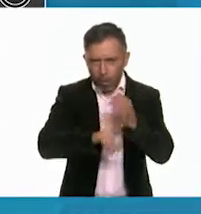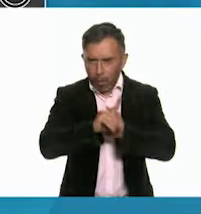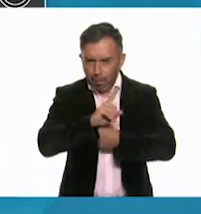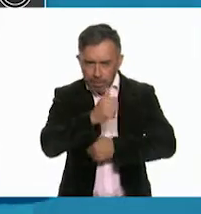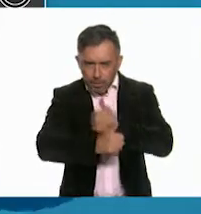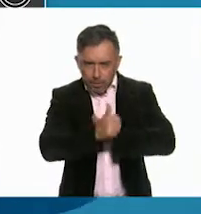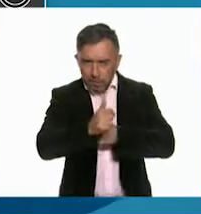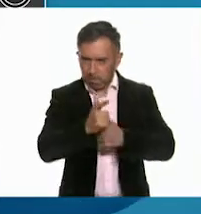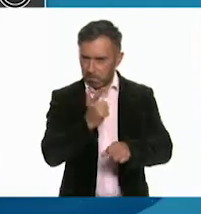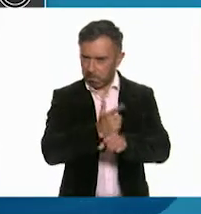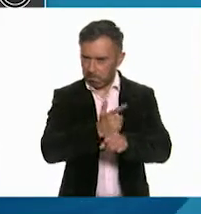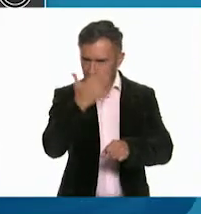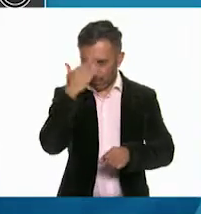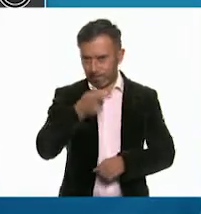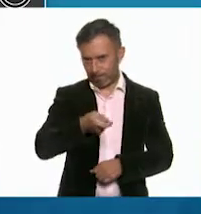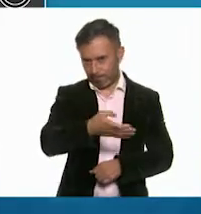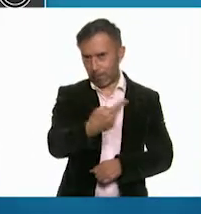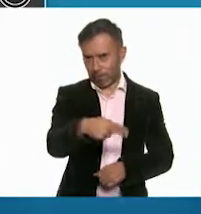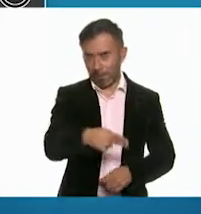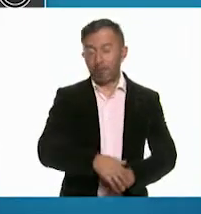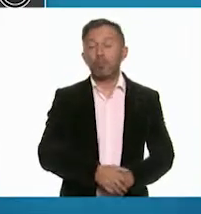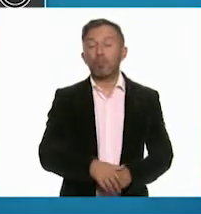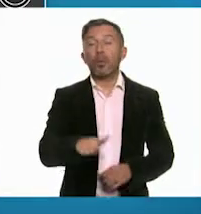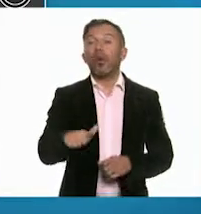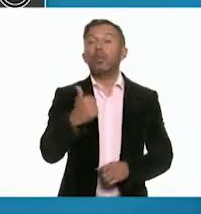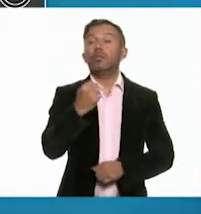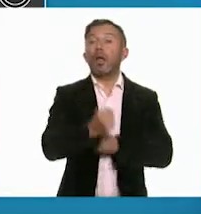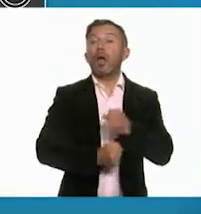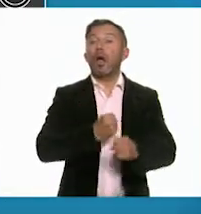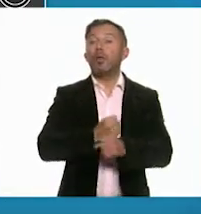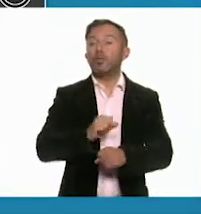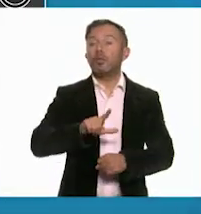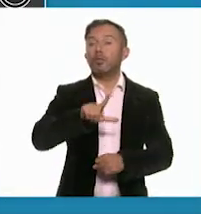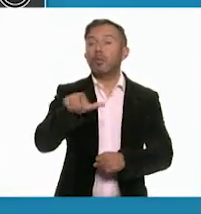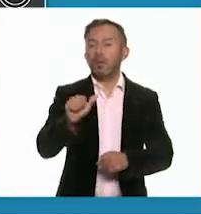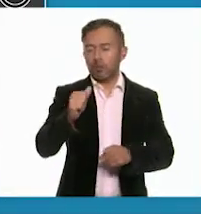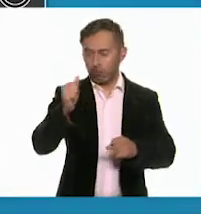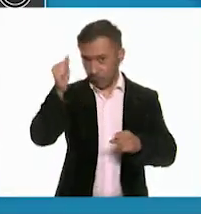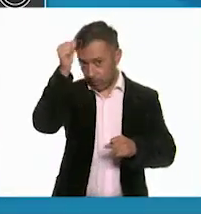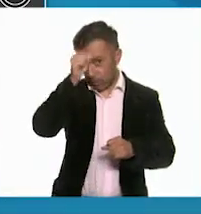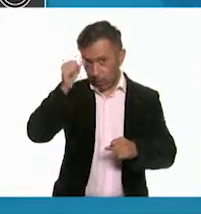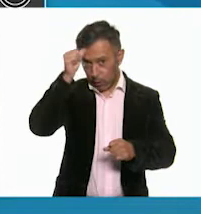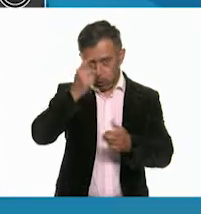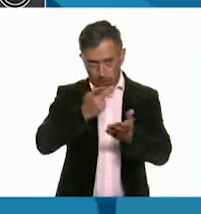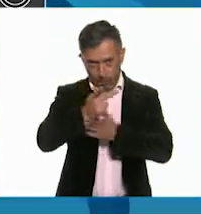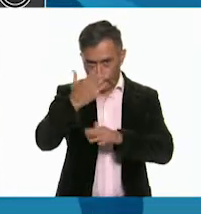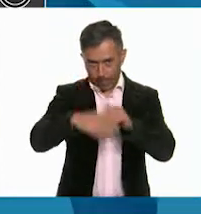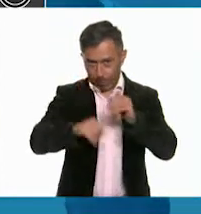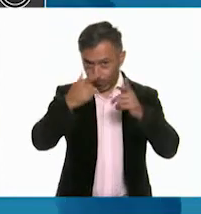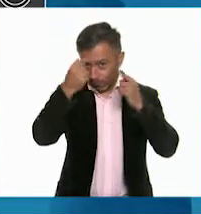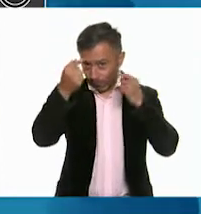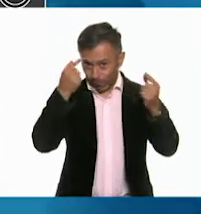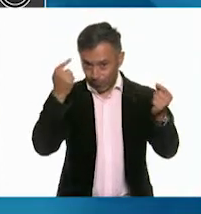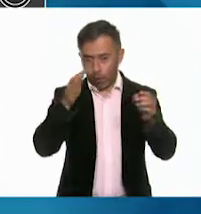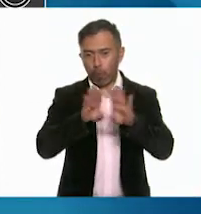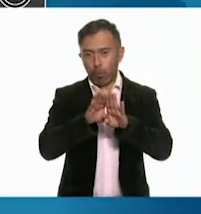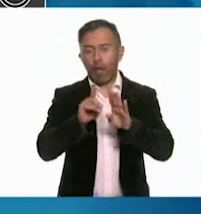12 años después, ya ordenado sacerdote, siguió trabajando en su alma mater como tesorero y maestro.